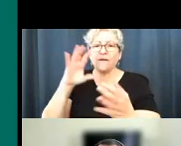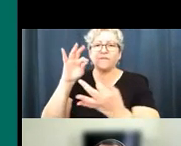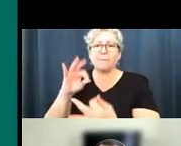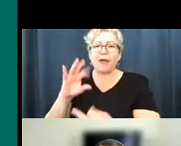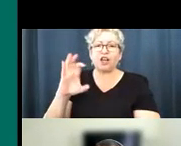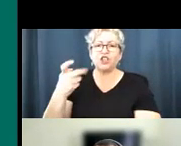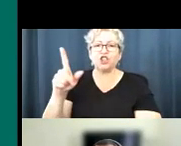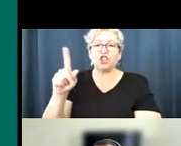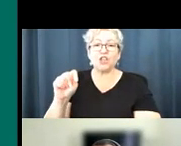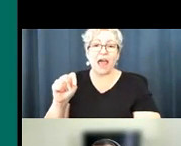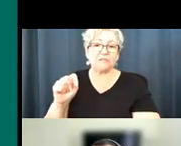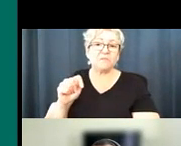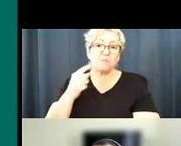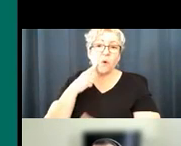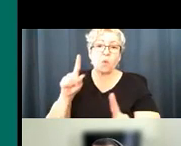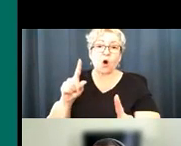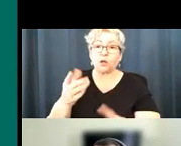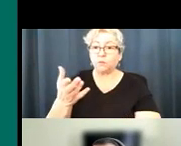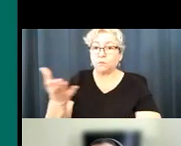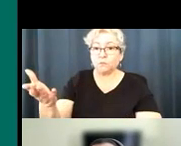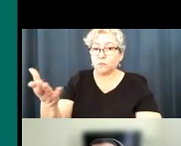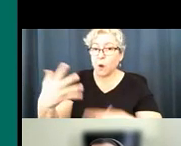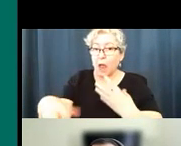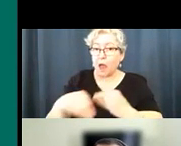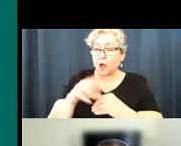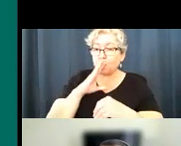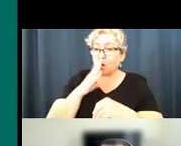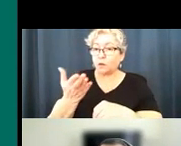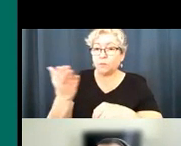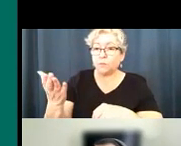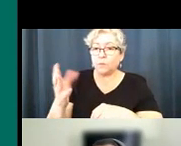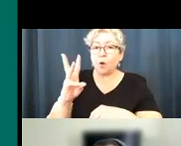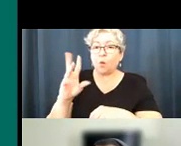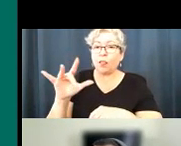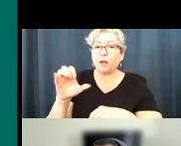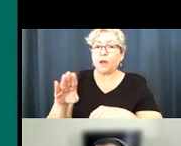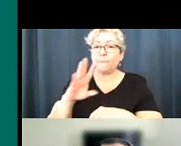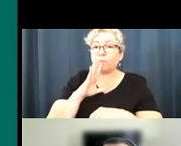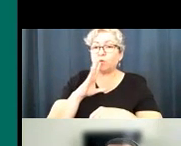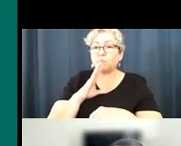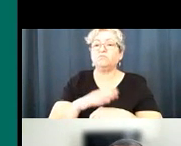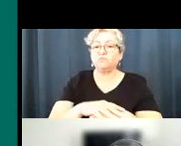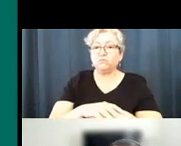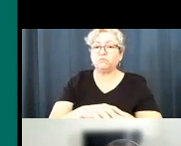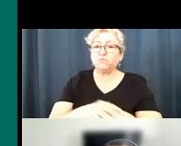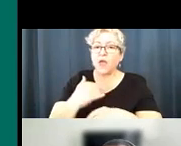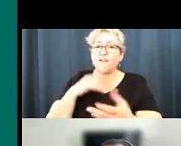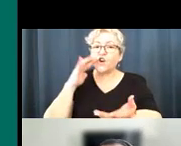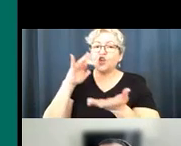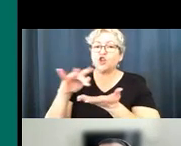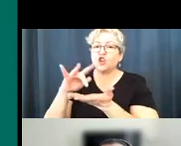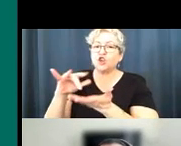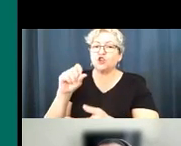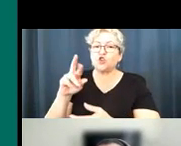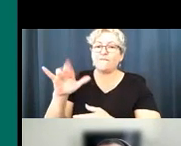manera de comunicación, un chat de insumo, cualquier otra cosa. Hay muchas cosas, hay